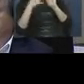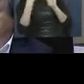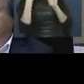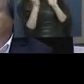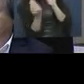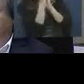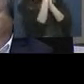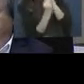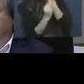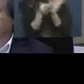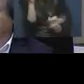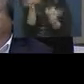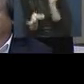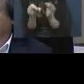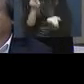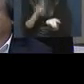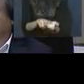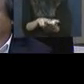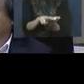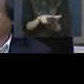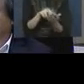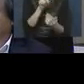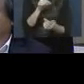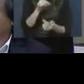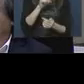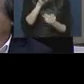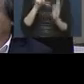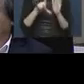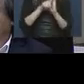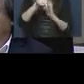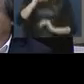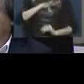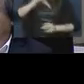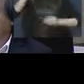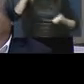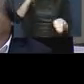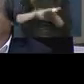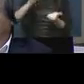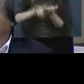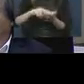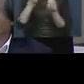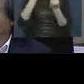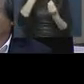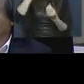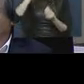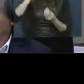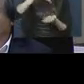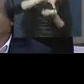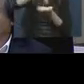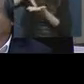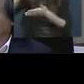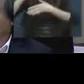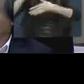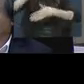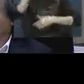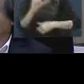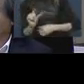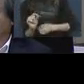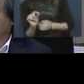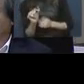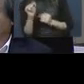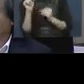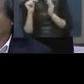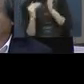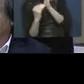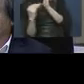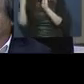la justicia tributaria, que ya es una de las mejores de Sudamérica, pero establece un estándar bastante más alto. Uno de los principales objetivos de este